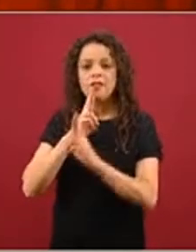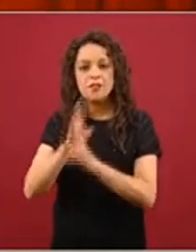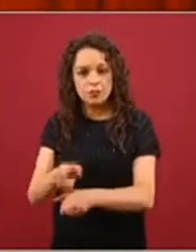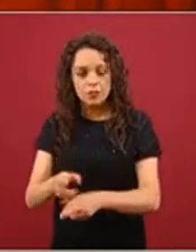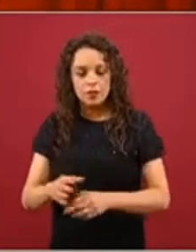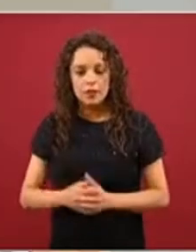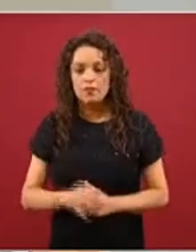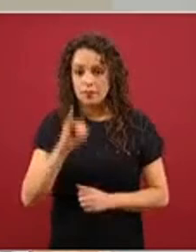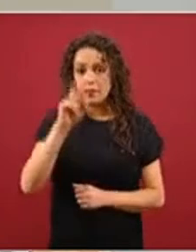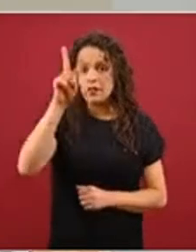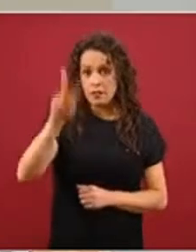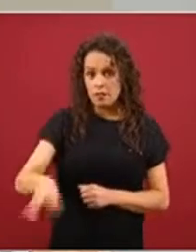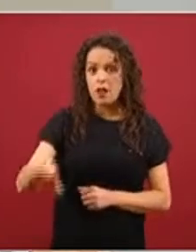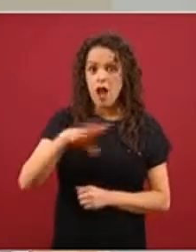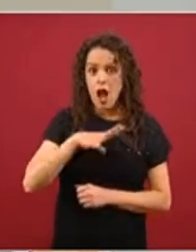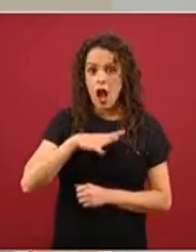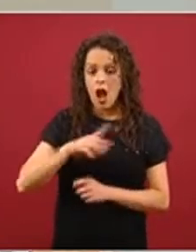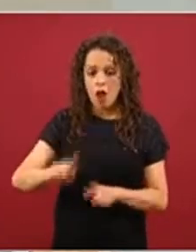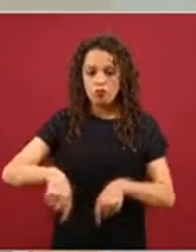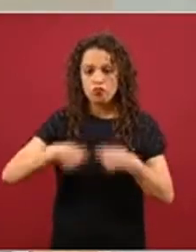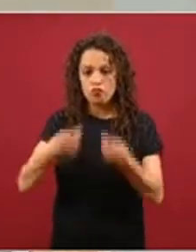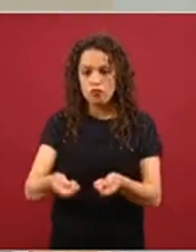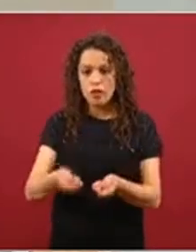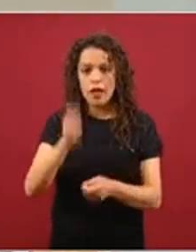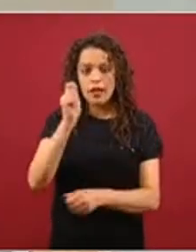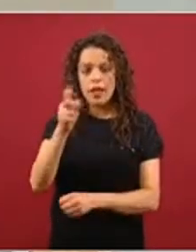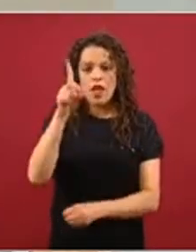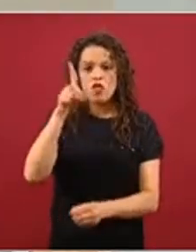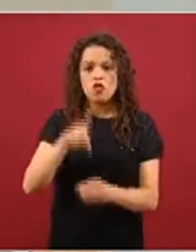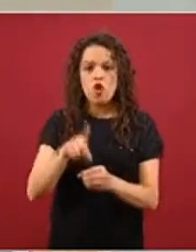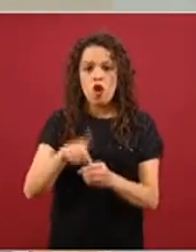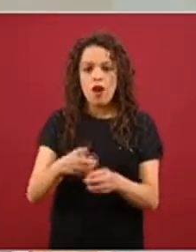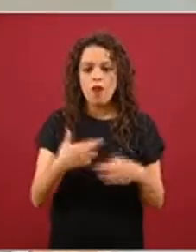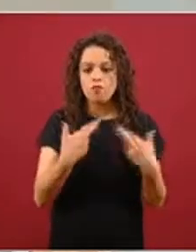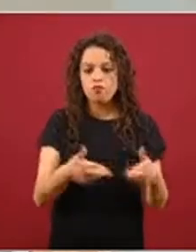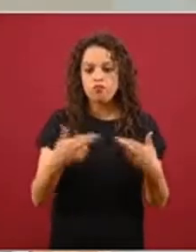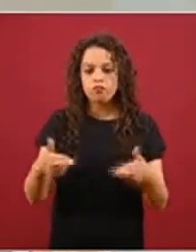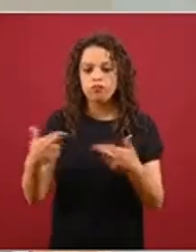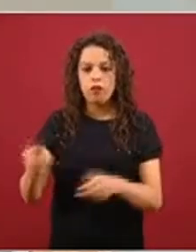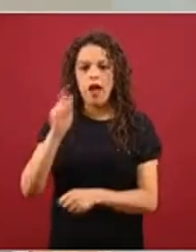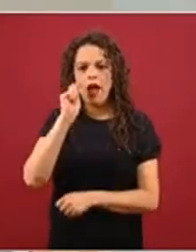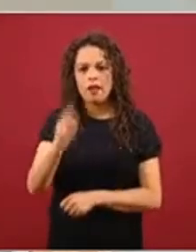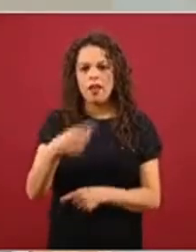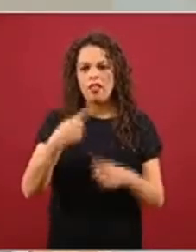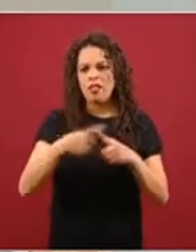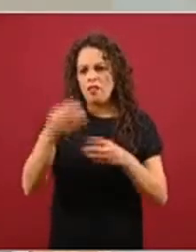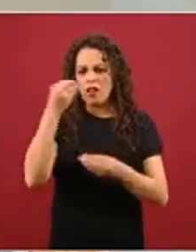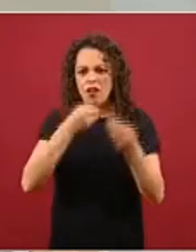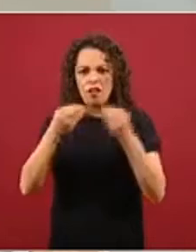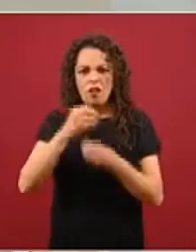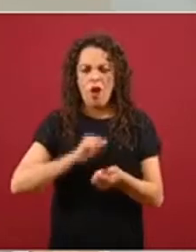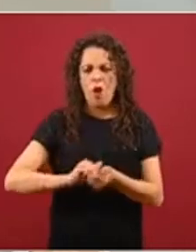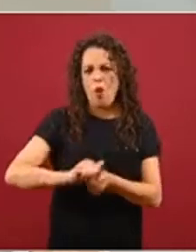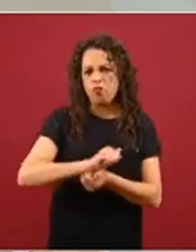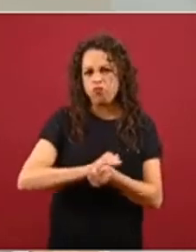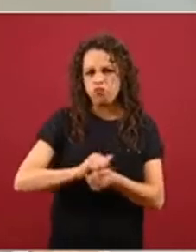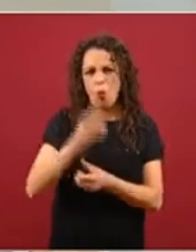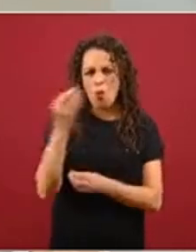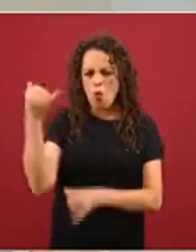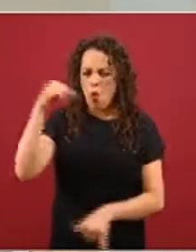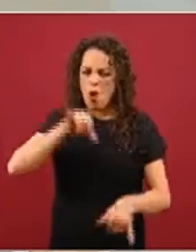efectivamente ha habido donaciones de productos ultraprocesados que no son benéficos para la